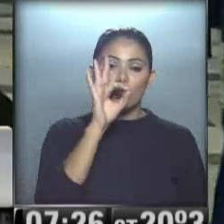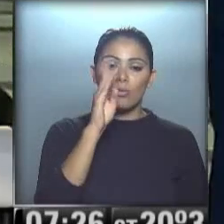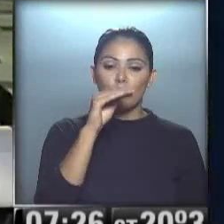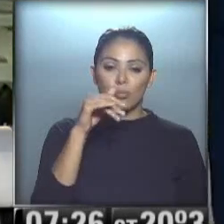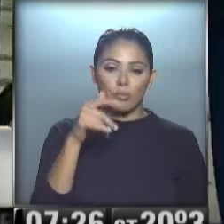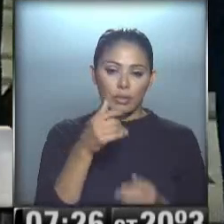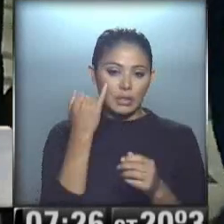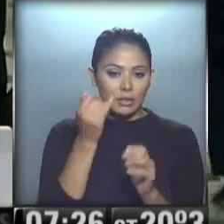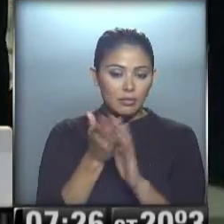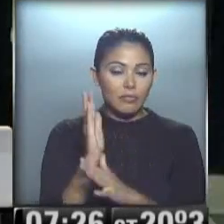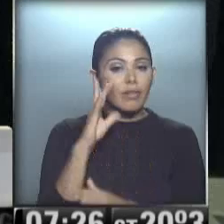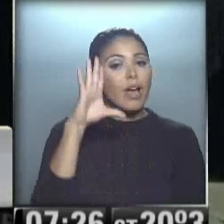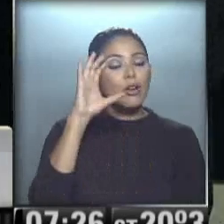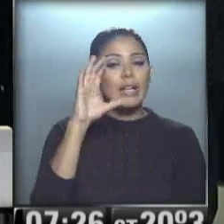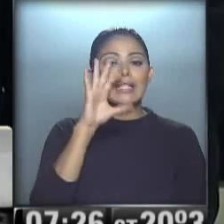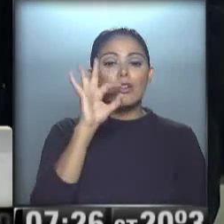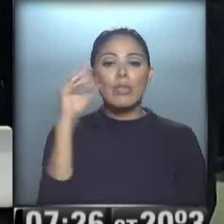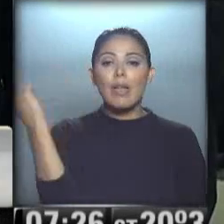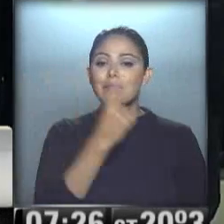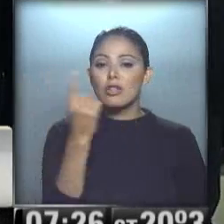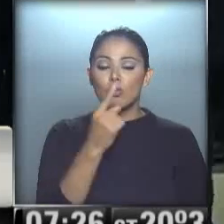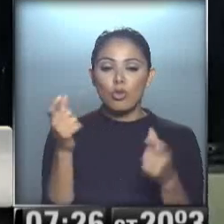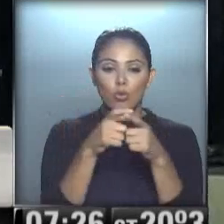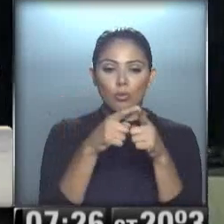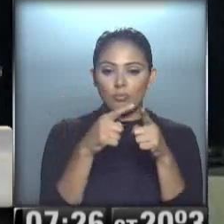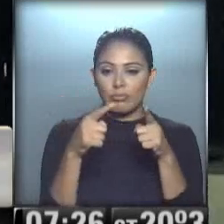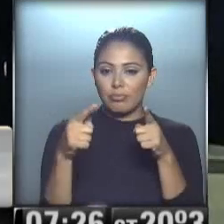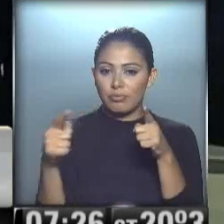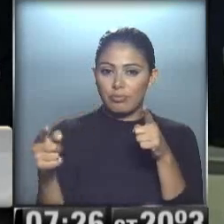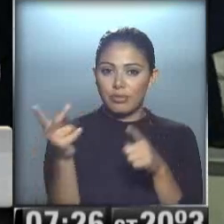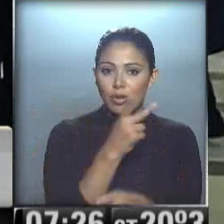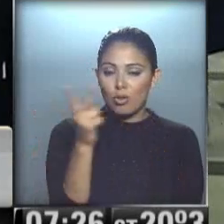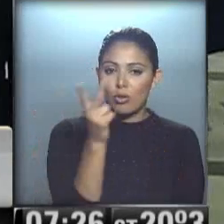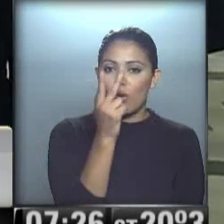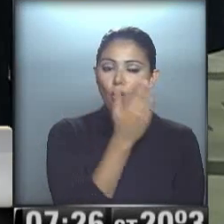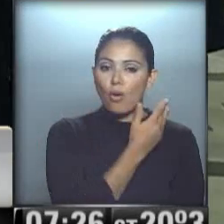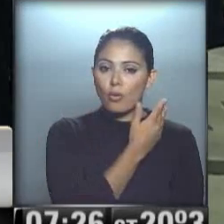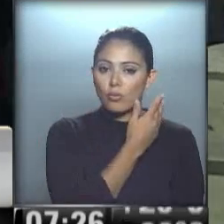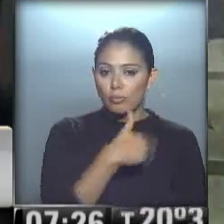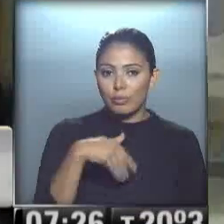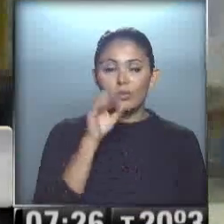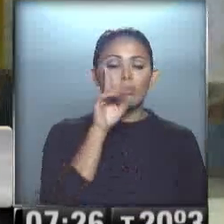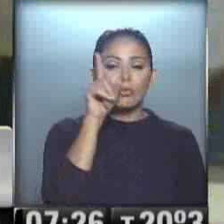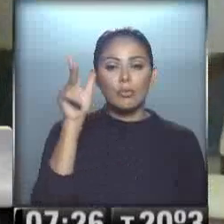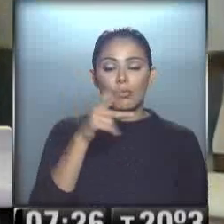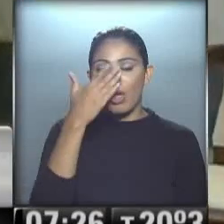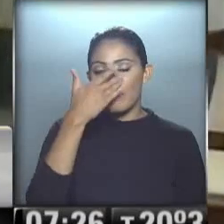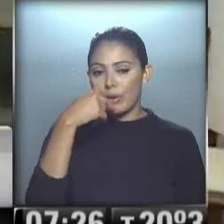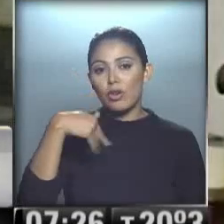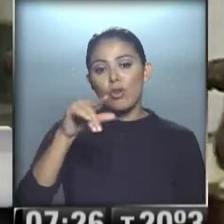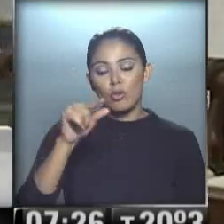norteamericano repetimos 50 minutos de reunión entre el Papa Francisco y Barack Obama en los próximos minutos tendremos más